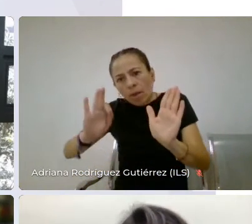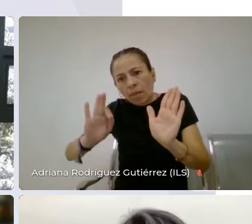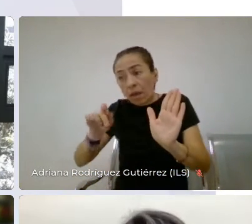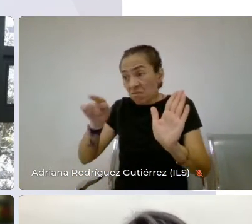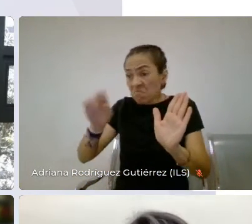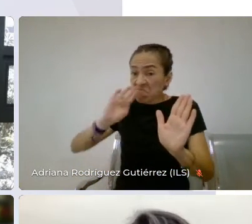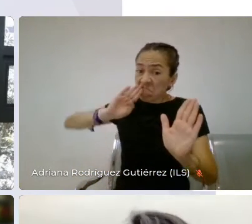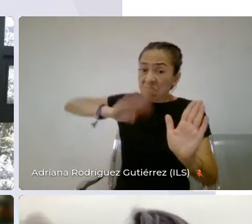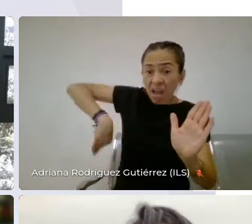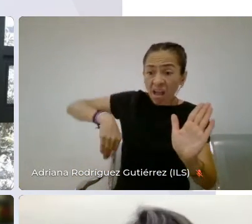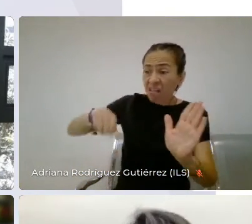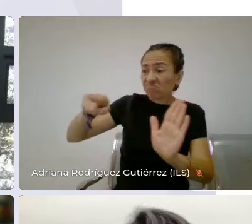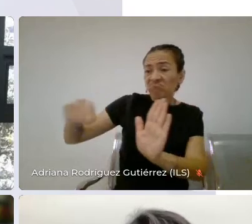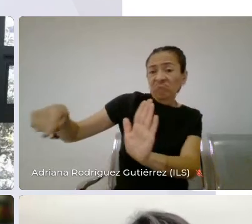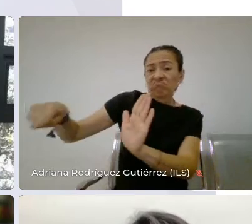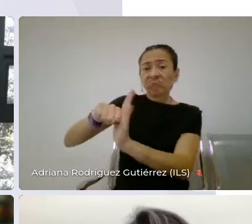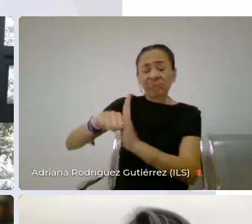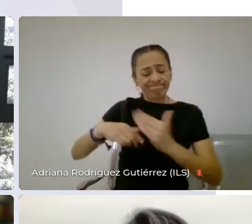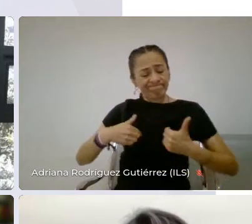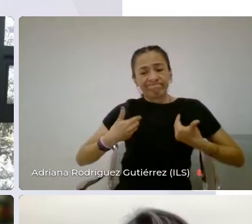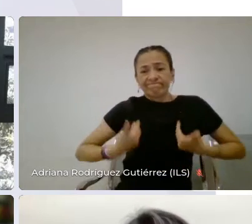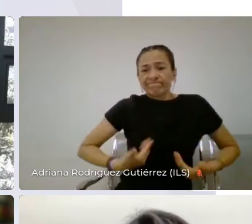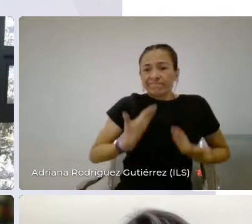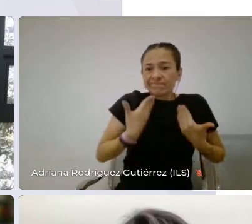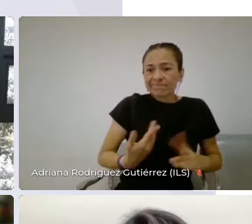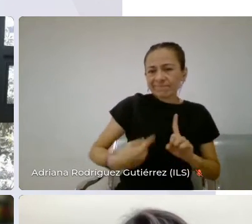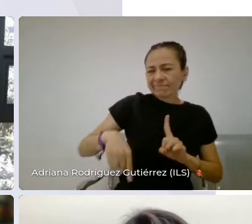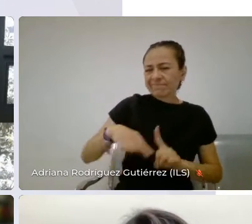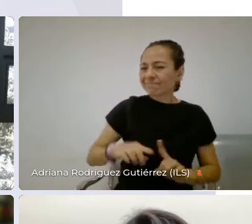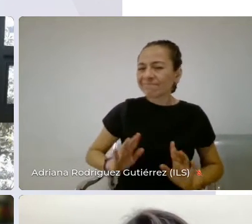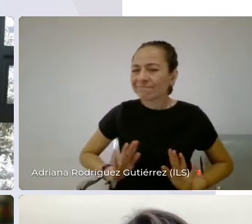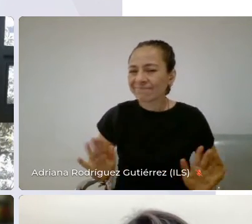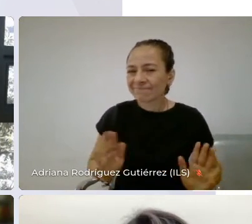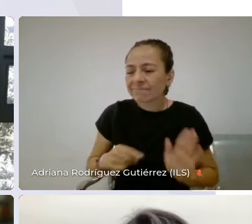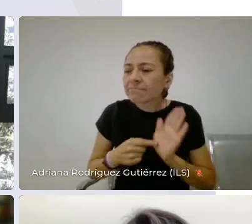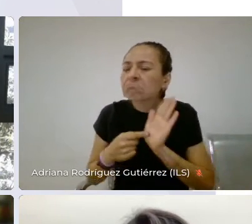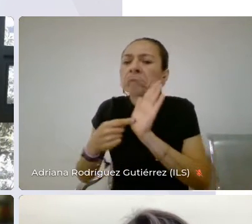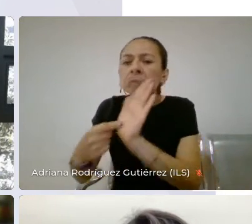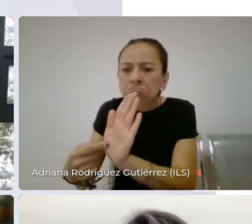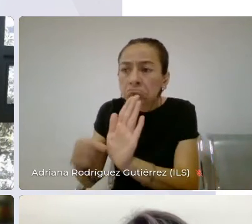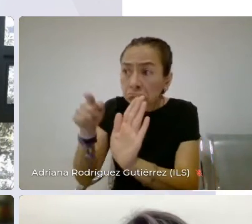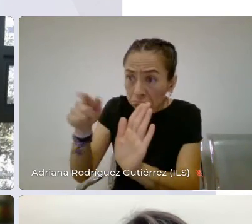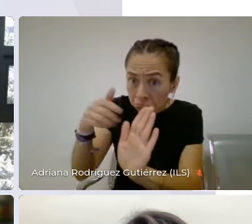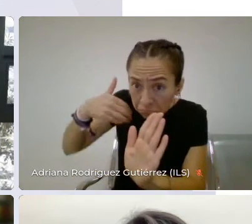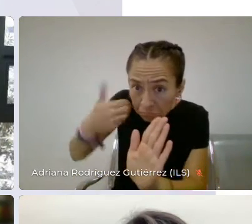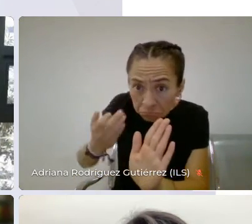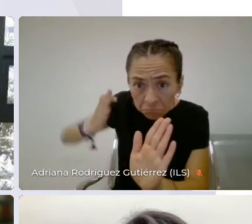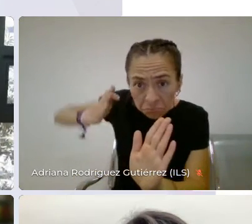hay una más que te puede dar mayores beneficios en caso de que decidas acceder.